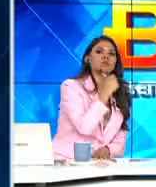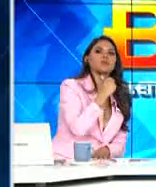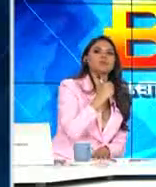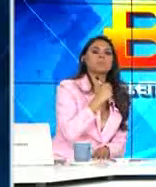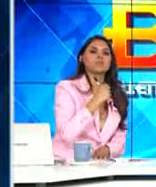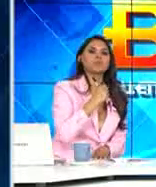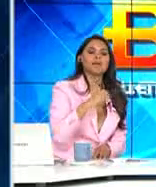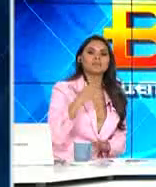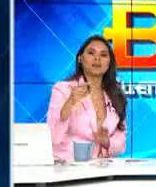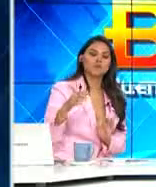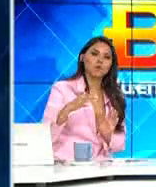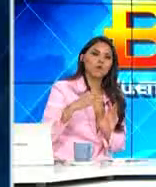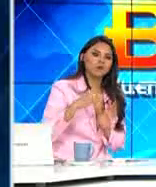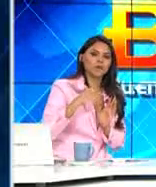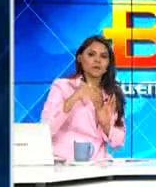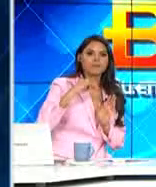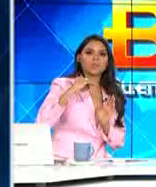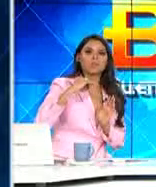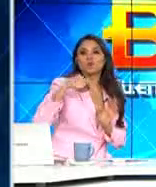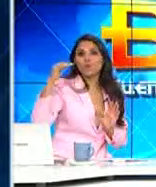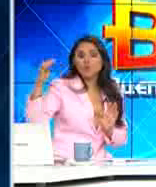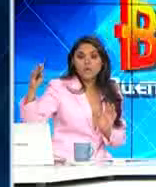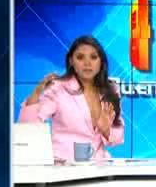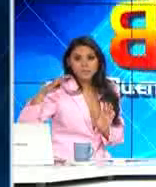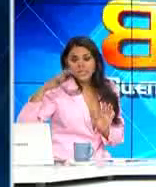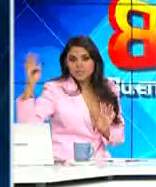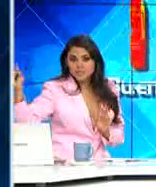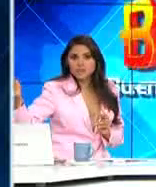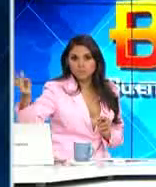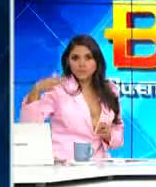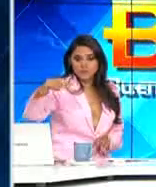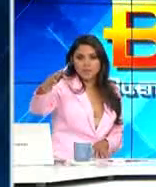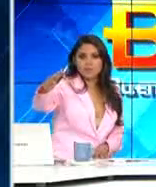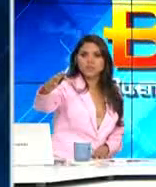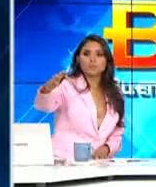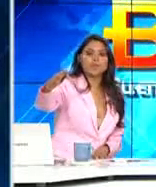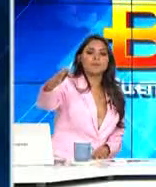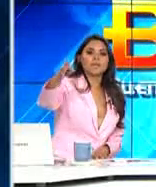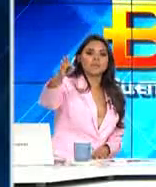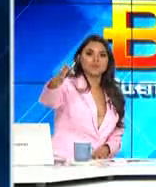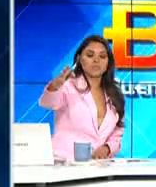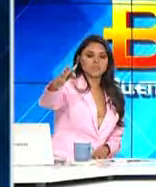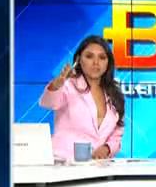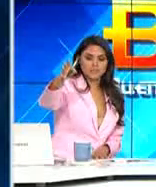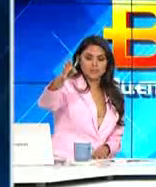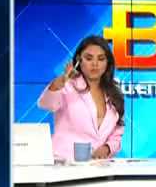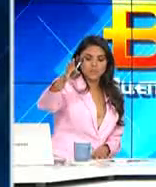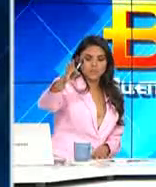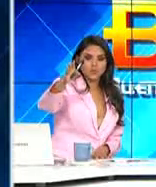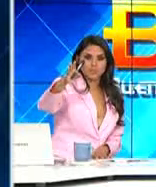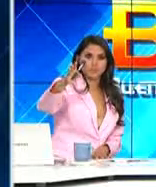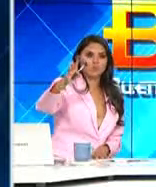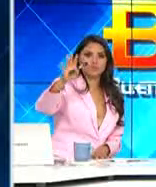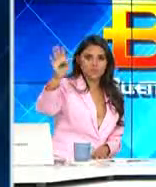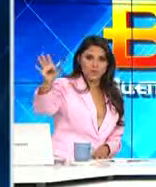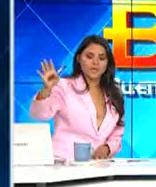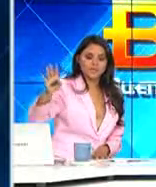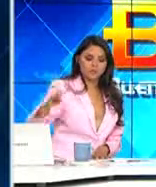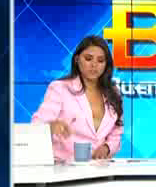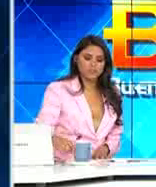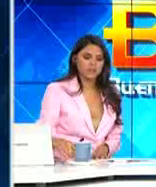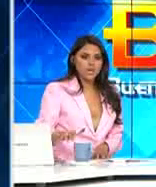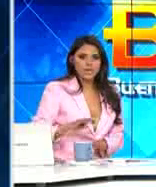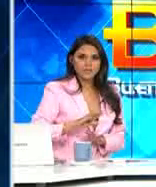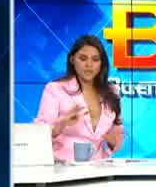temprano yo me adelantaba un poco a lo que podría ocurrir 10 días después de esta detención preliminar con estas 5 personas, ¿no? Porque